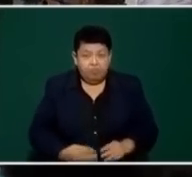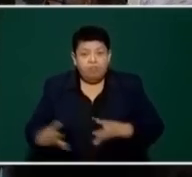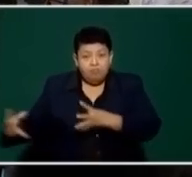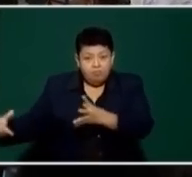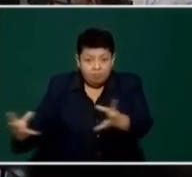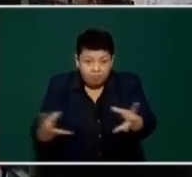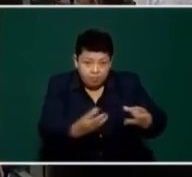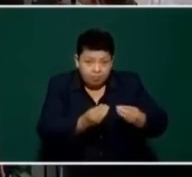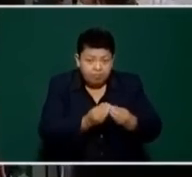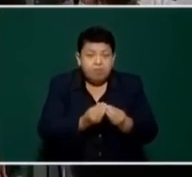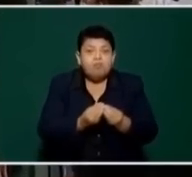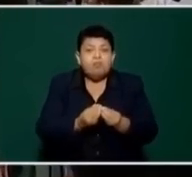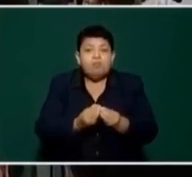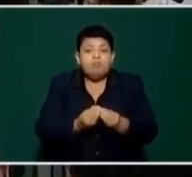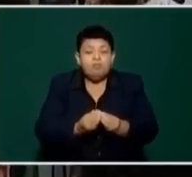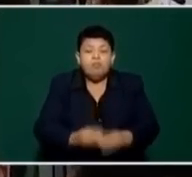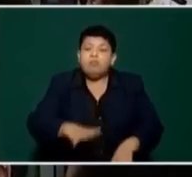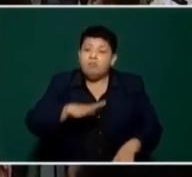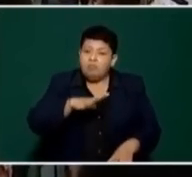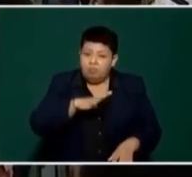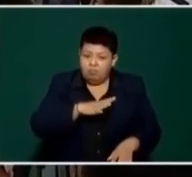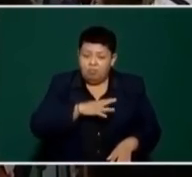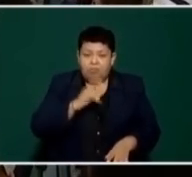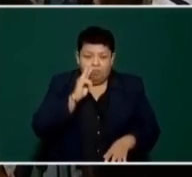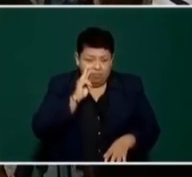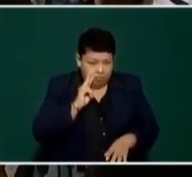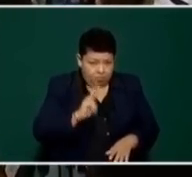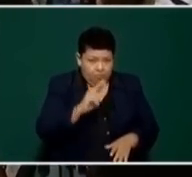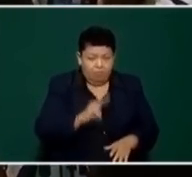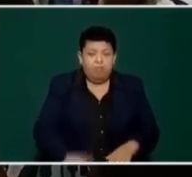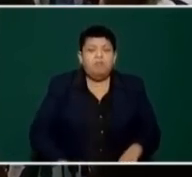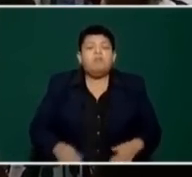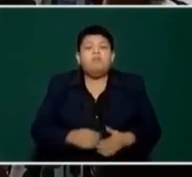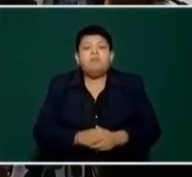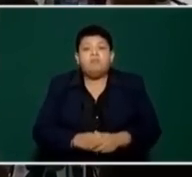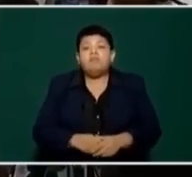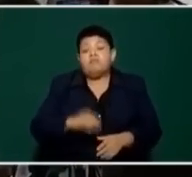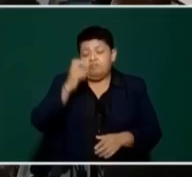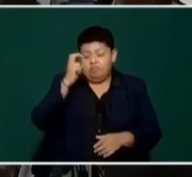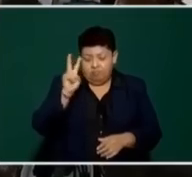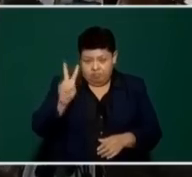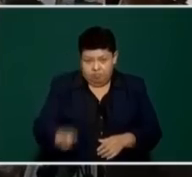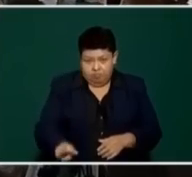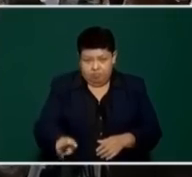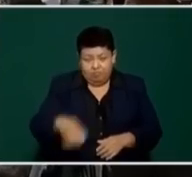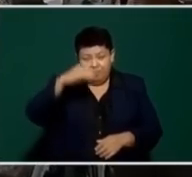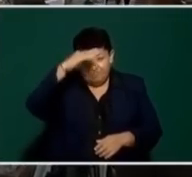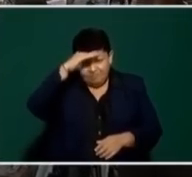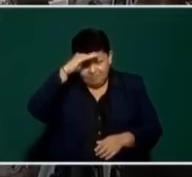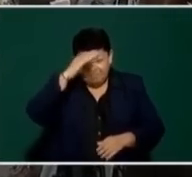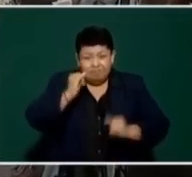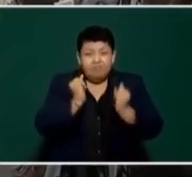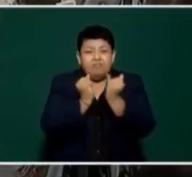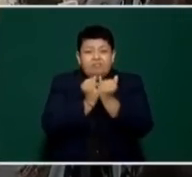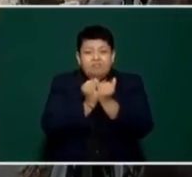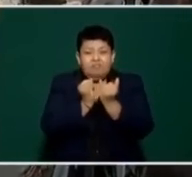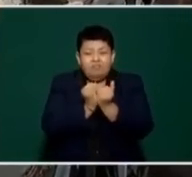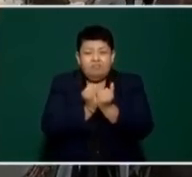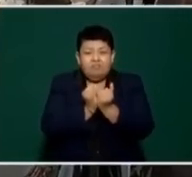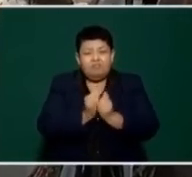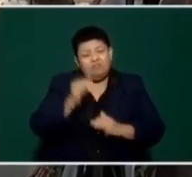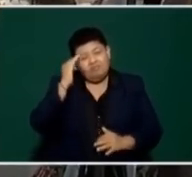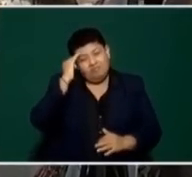tengamos mejores resultados en esta materia y, por supuesto, pensar también en el mediano y largo